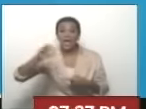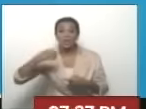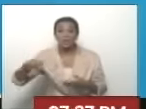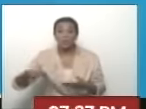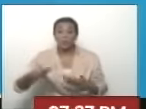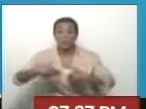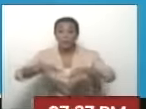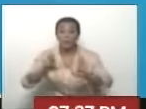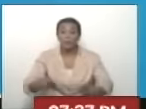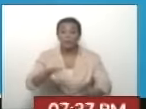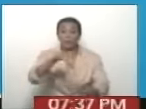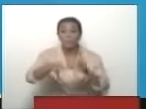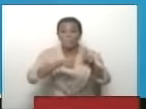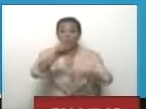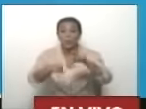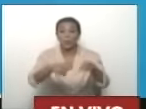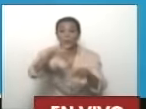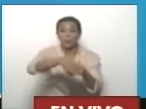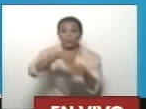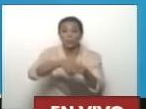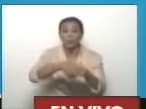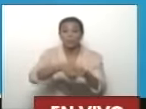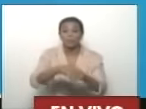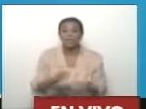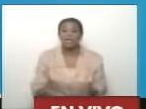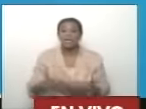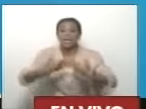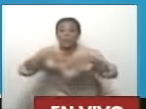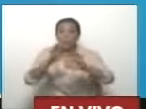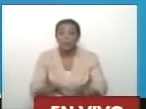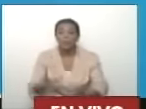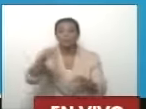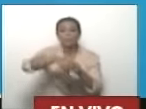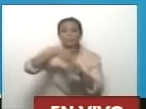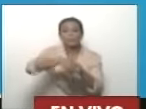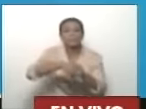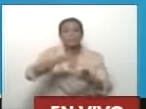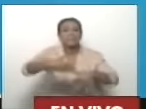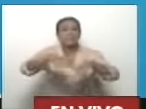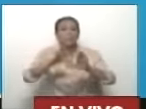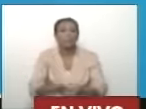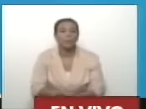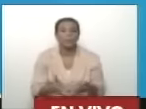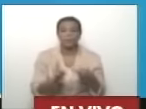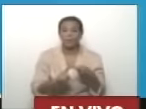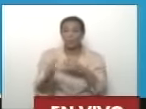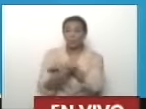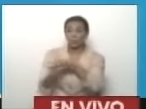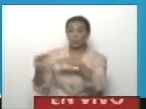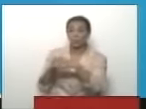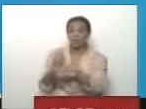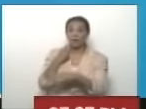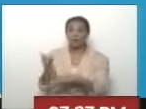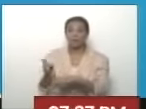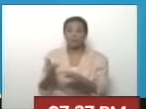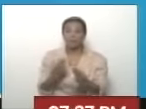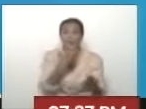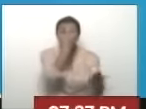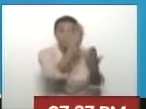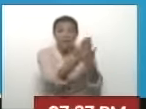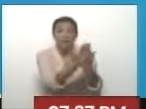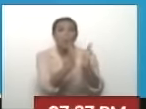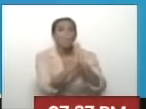se suspenda el referéndum, que se suspenda el referéndum, que se suspenda el referéndum. Guyana inclusive fue a la Corte